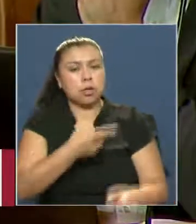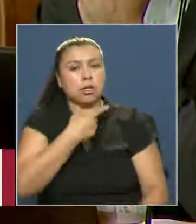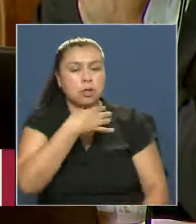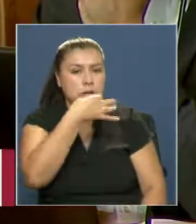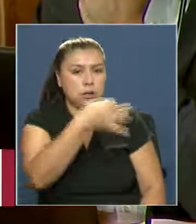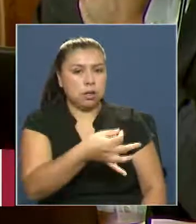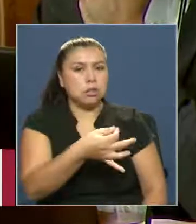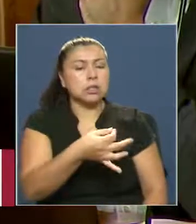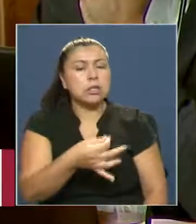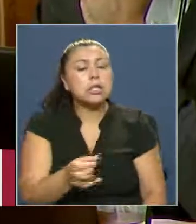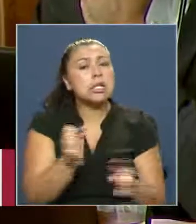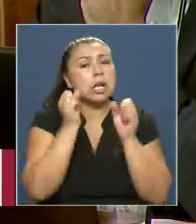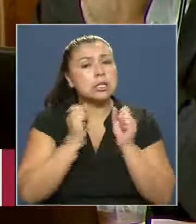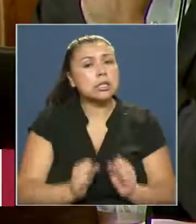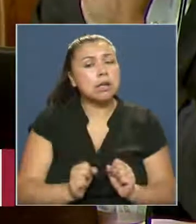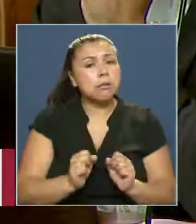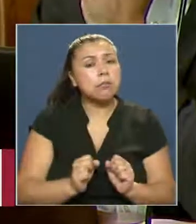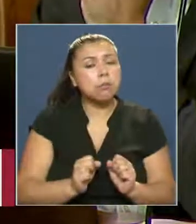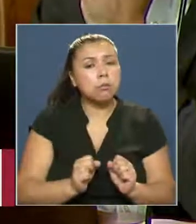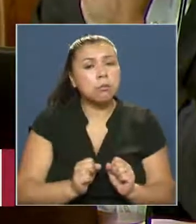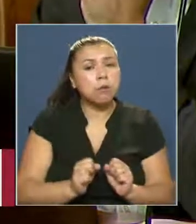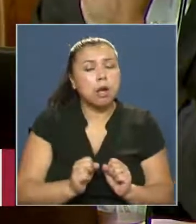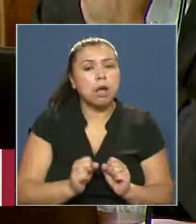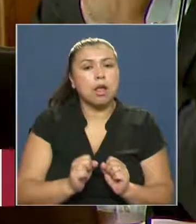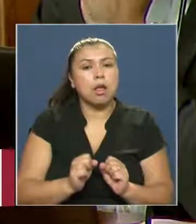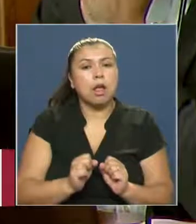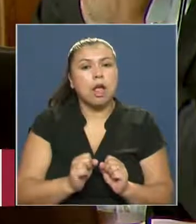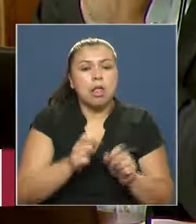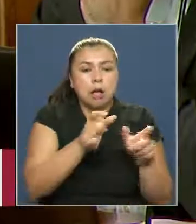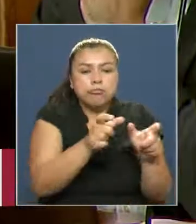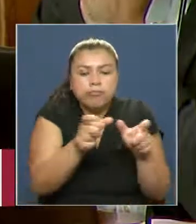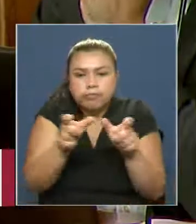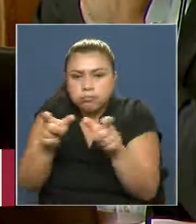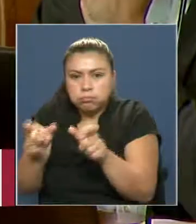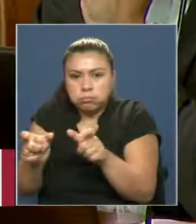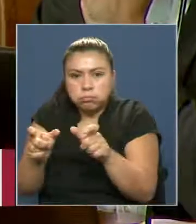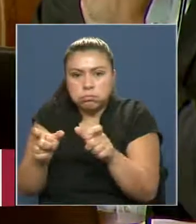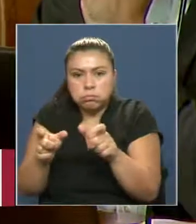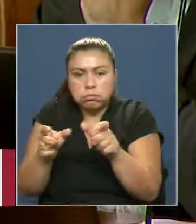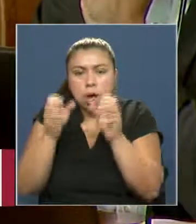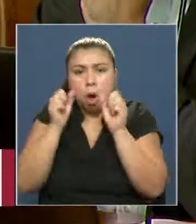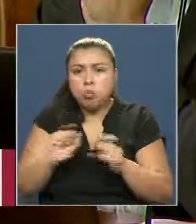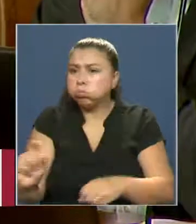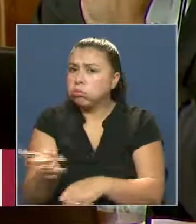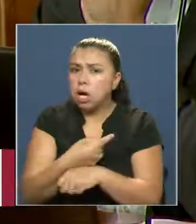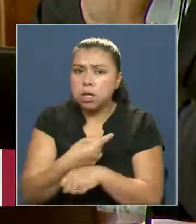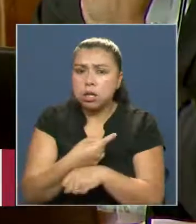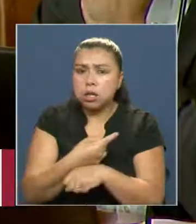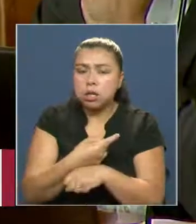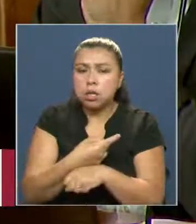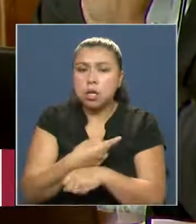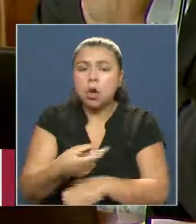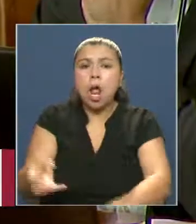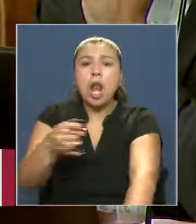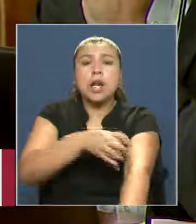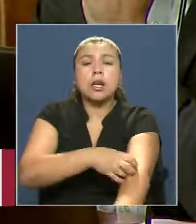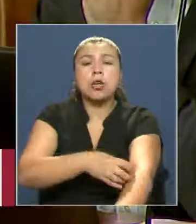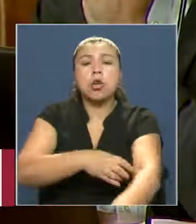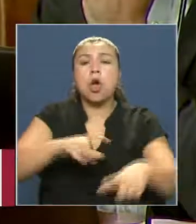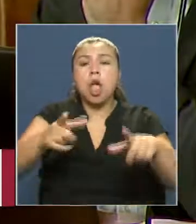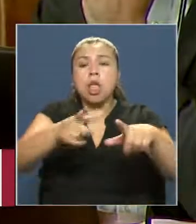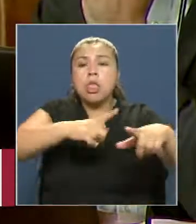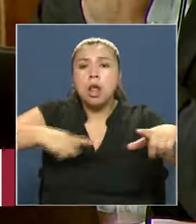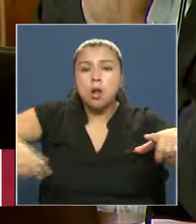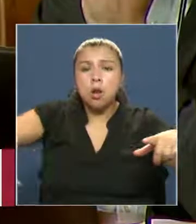que en lo posible aquellas fiscalizaciones se pueden hacer de manera inmediata en la región de Los Lagos, donde espero